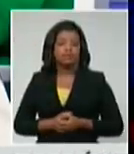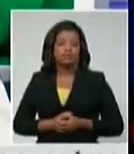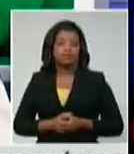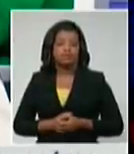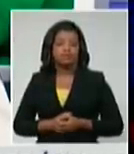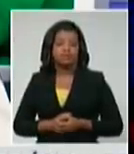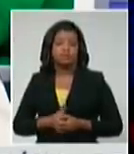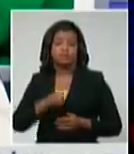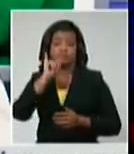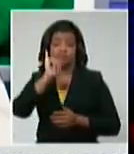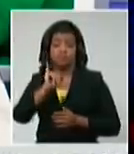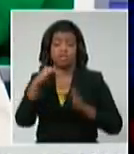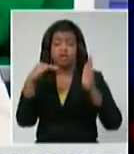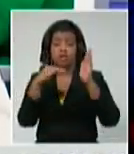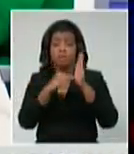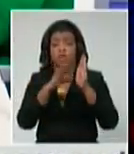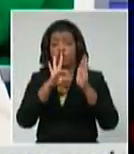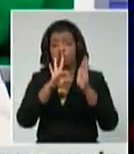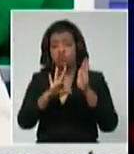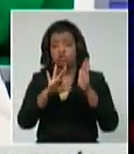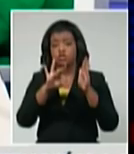6.876, estamos hablando del